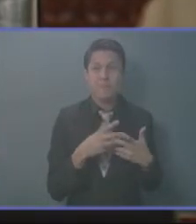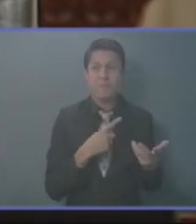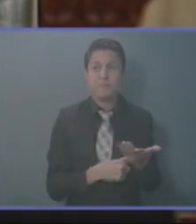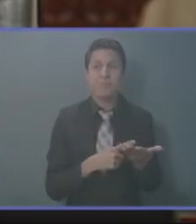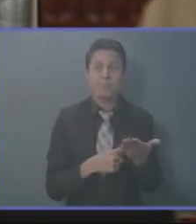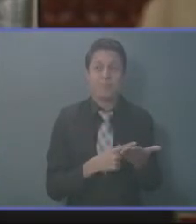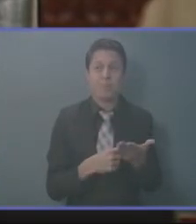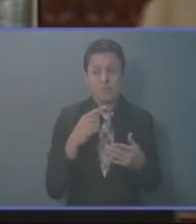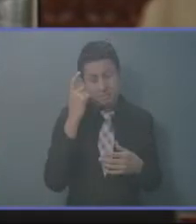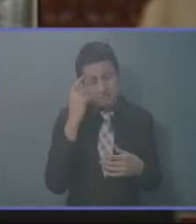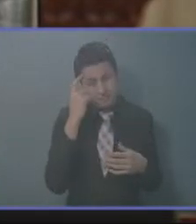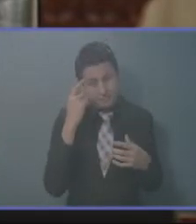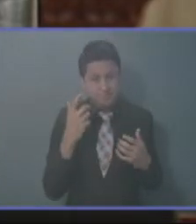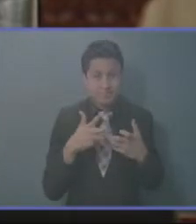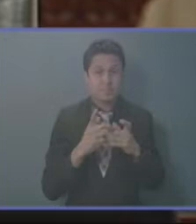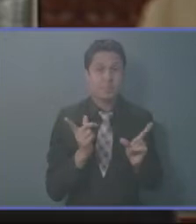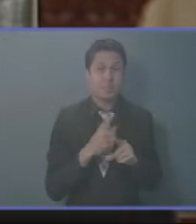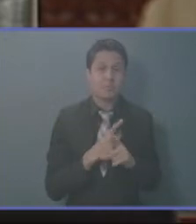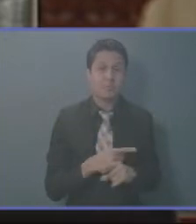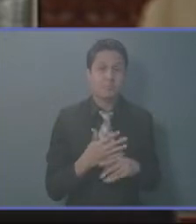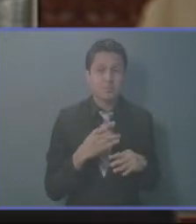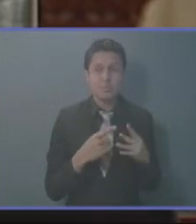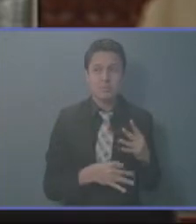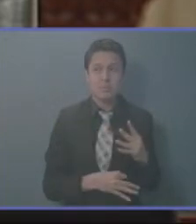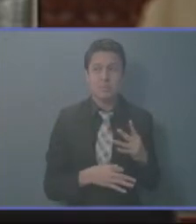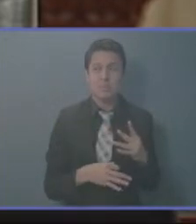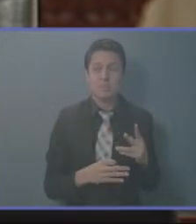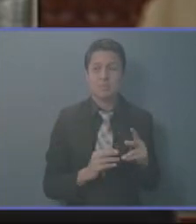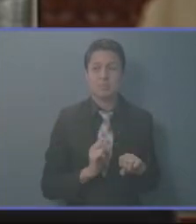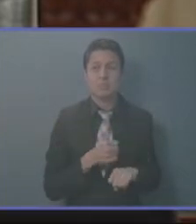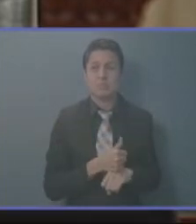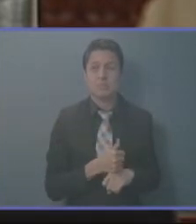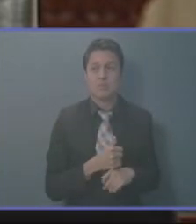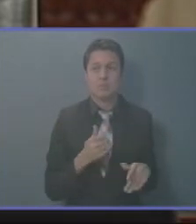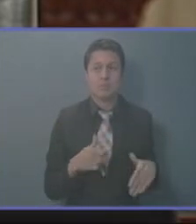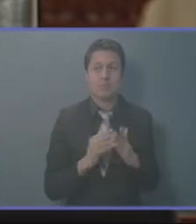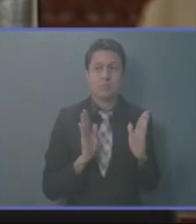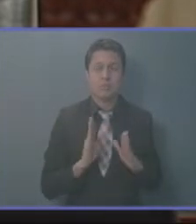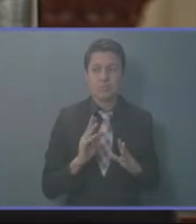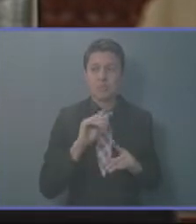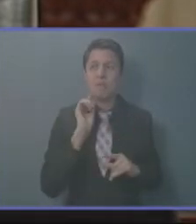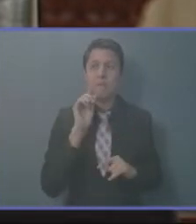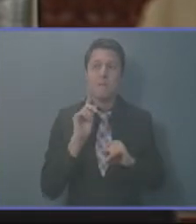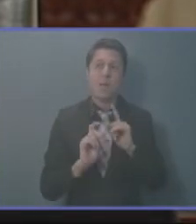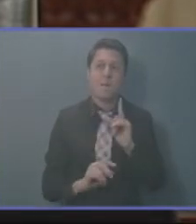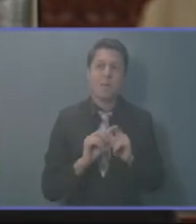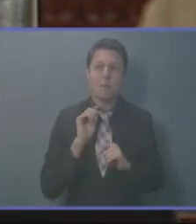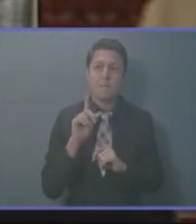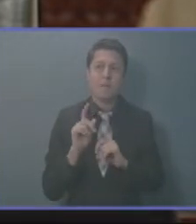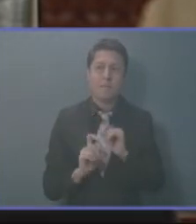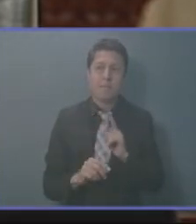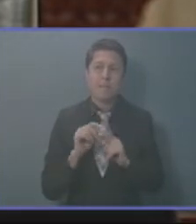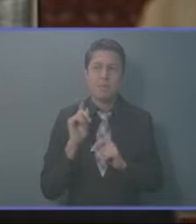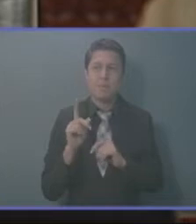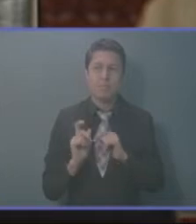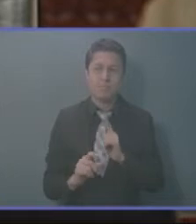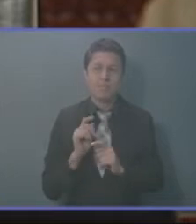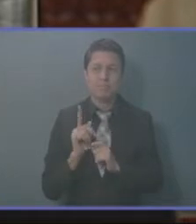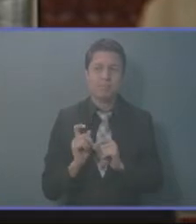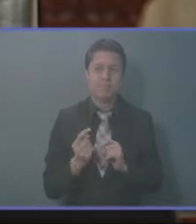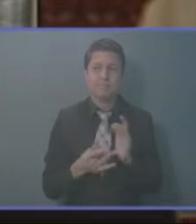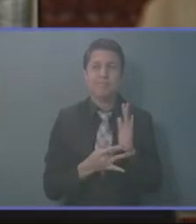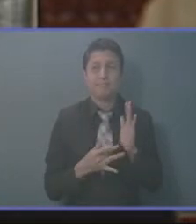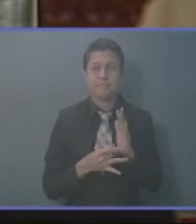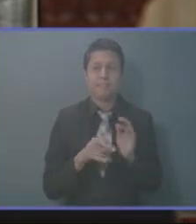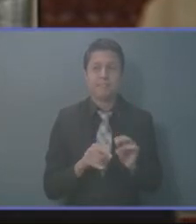cambio, por lo que el establecimiento por ley de parámetros sin haber realizado las consultas respectivas y sin el debido conocimiento técnico en la